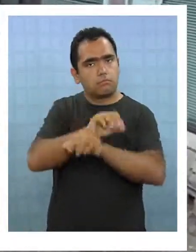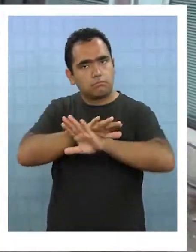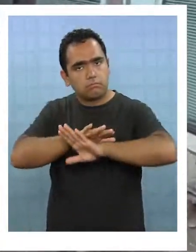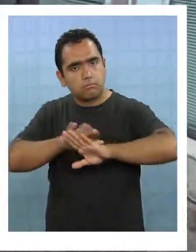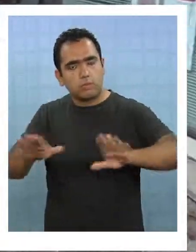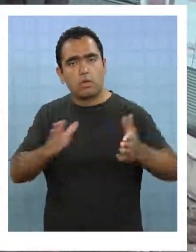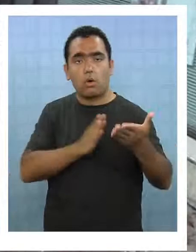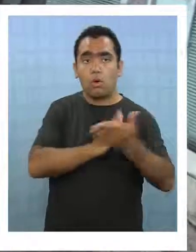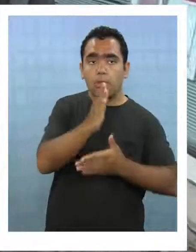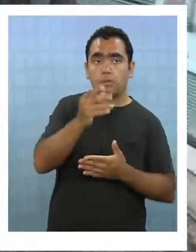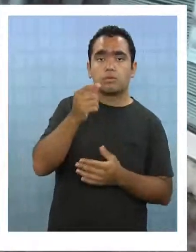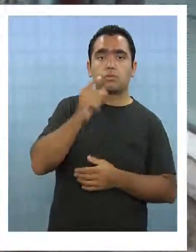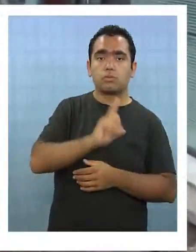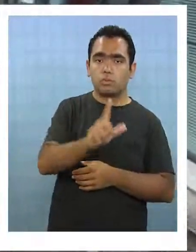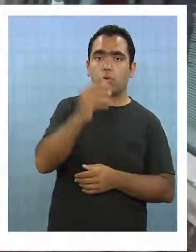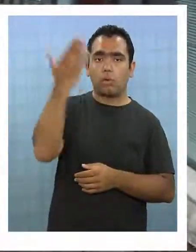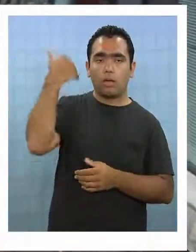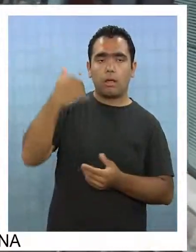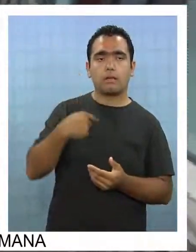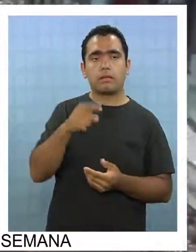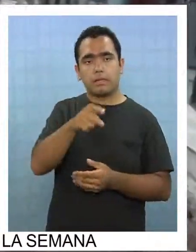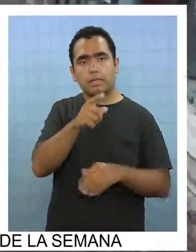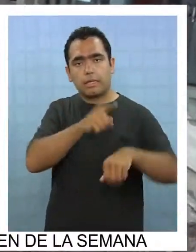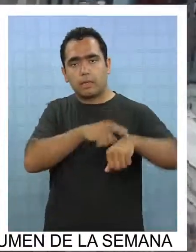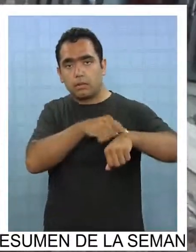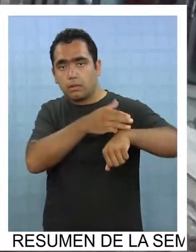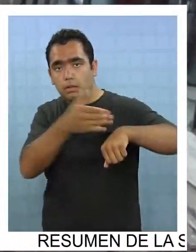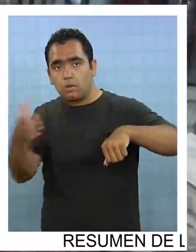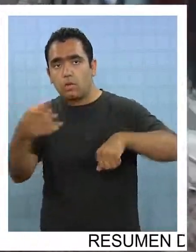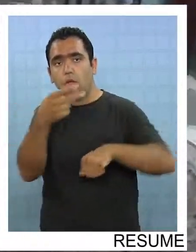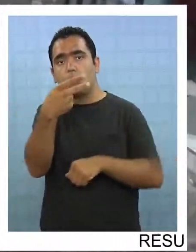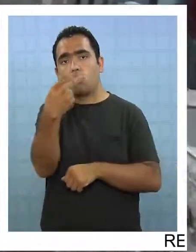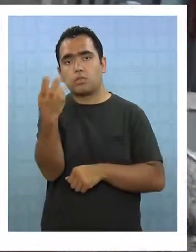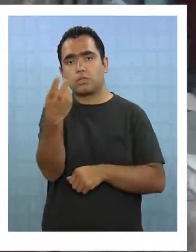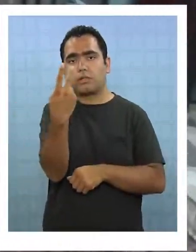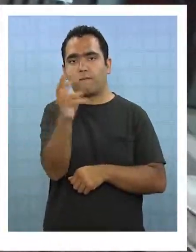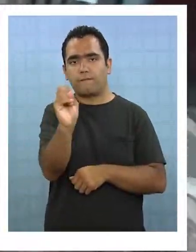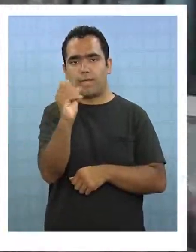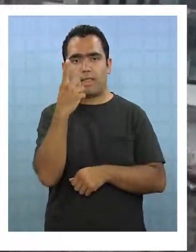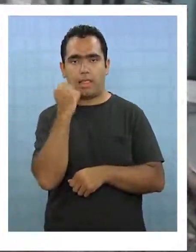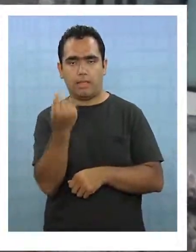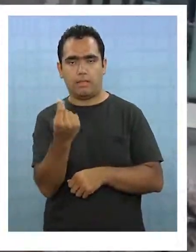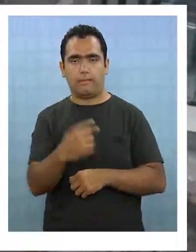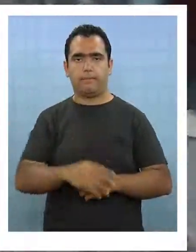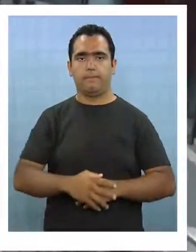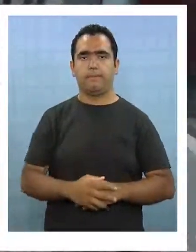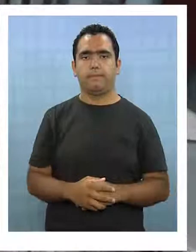la obra que comenzó en julio pasado y que tiene una duración de 220 días.